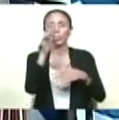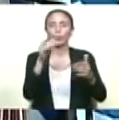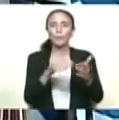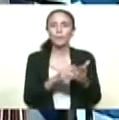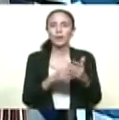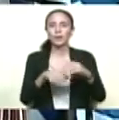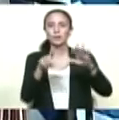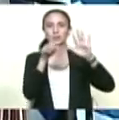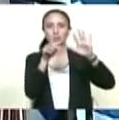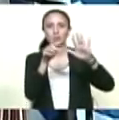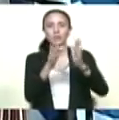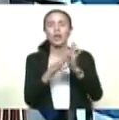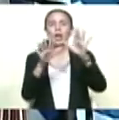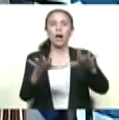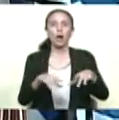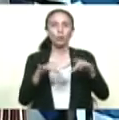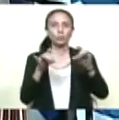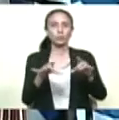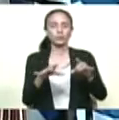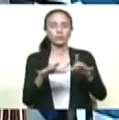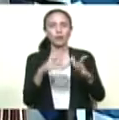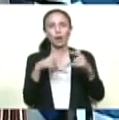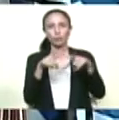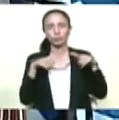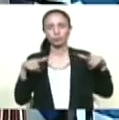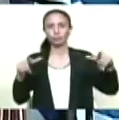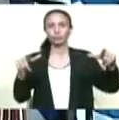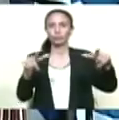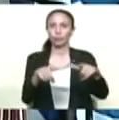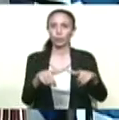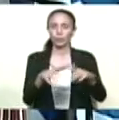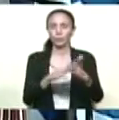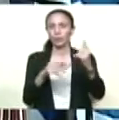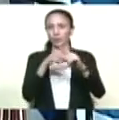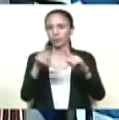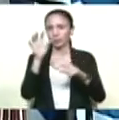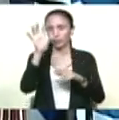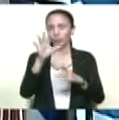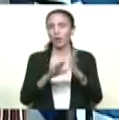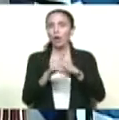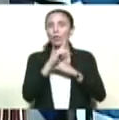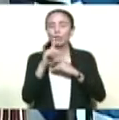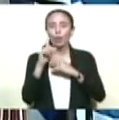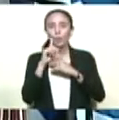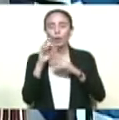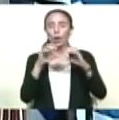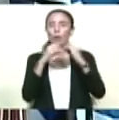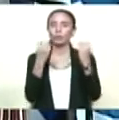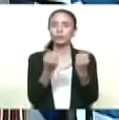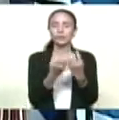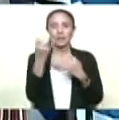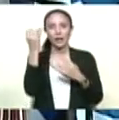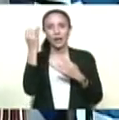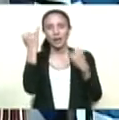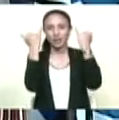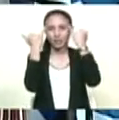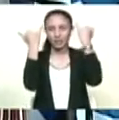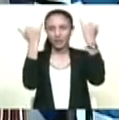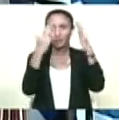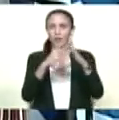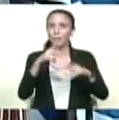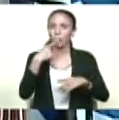viena austria con el nombre rimbombante de oficina de inteligencia de mercadeo y política petrolera